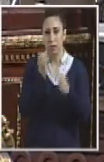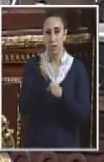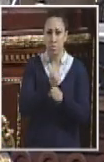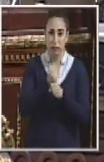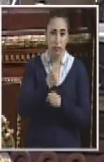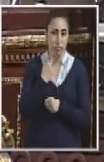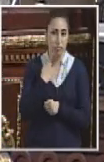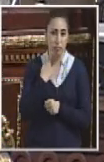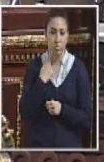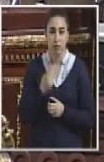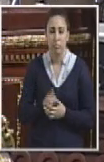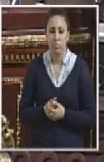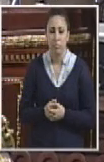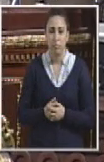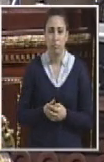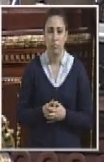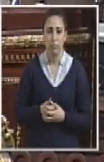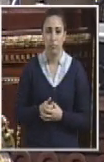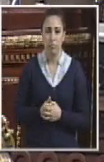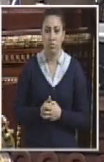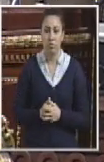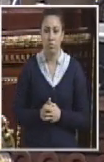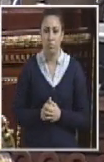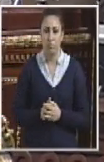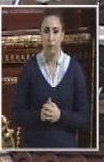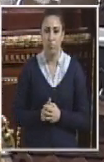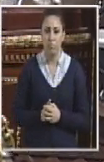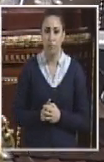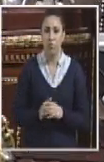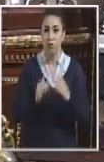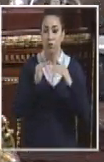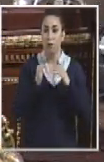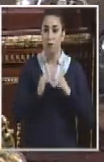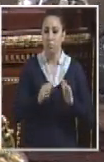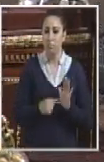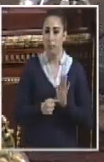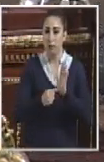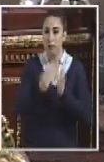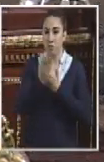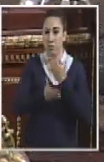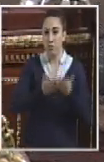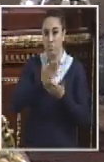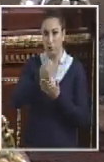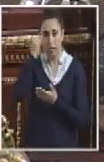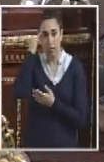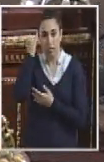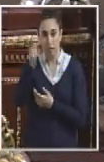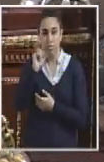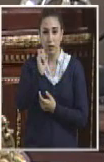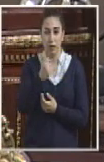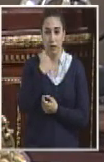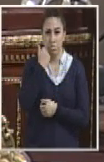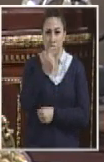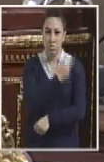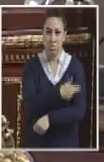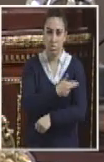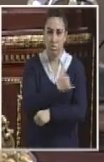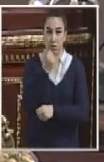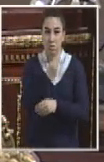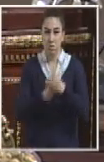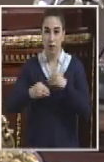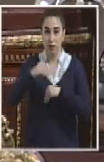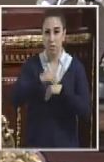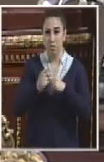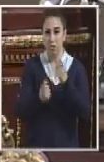Estudios y Prácticas Parlamentarias. Para presentar una iniciativa con proyecto de decreto por el que se reforman y